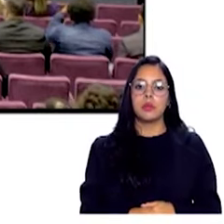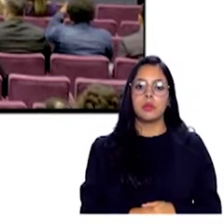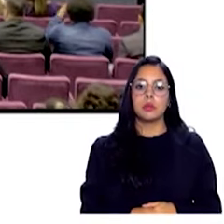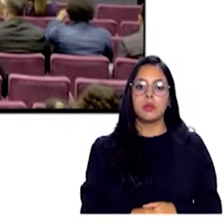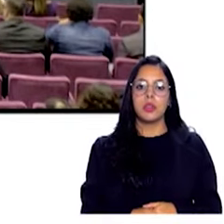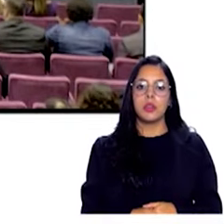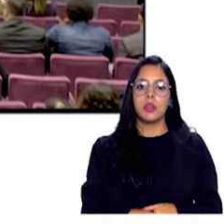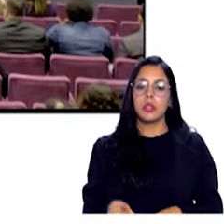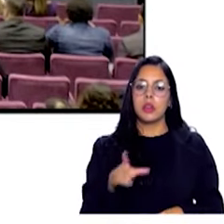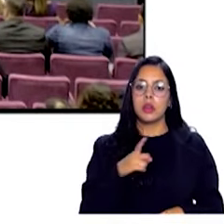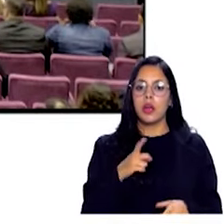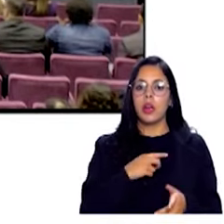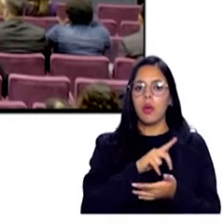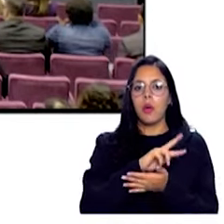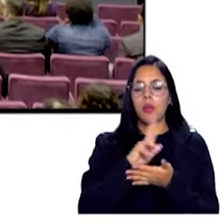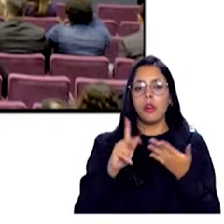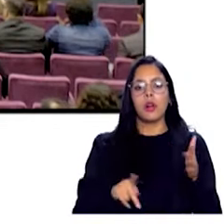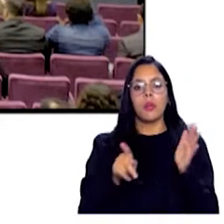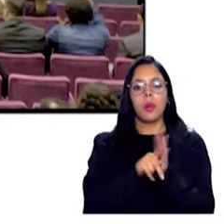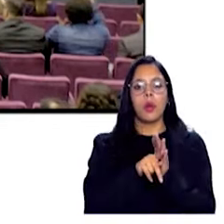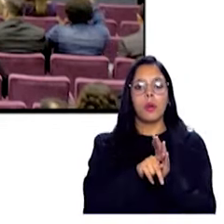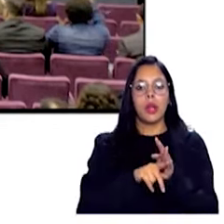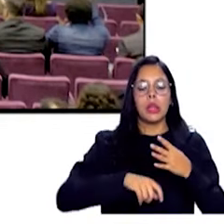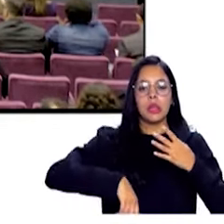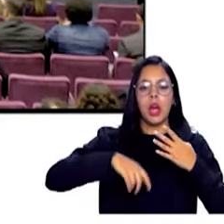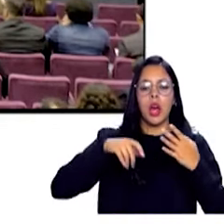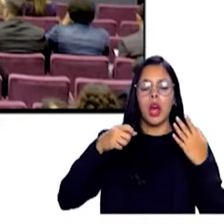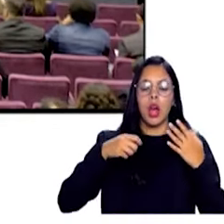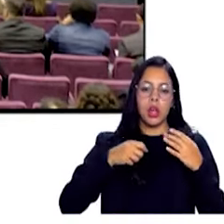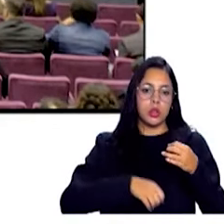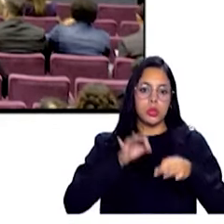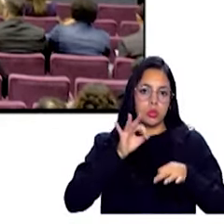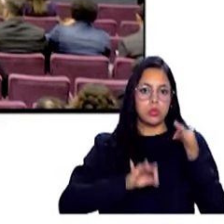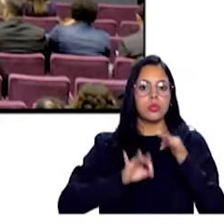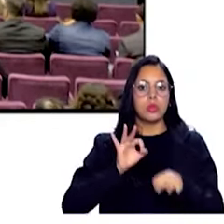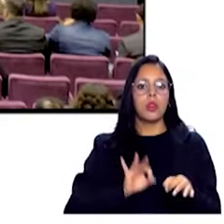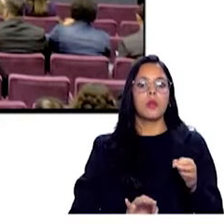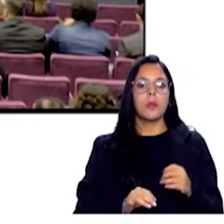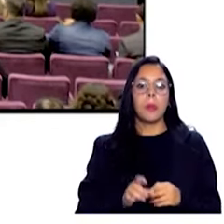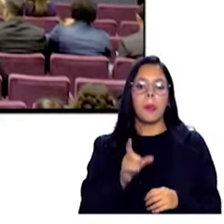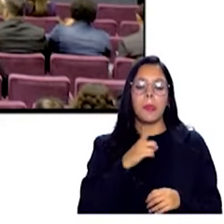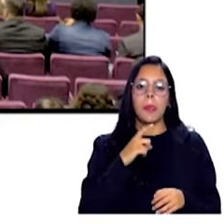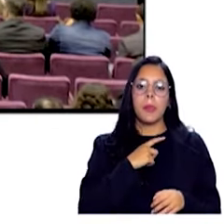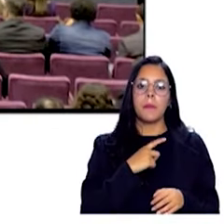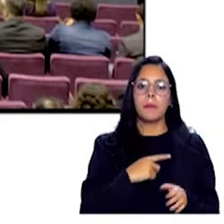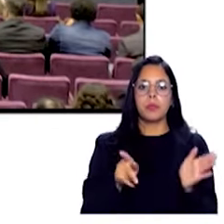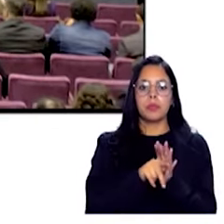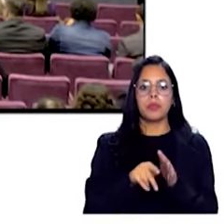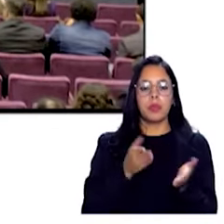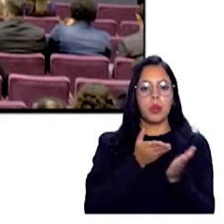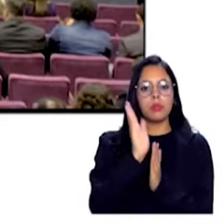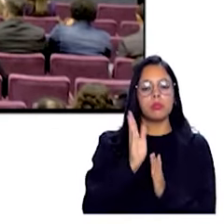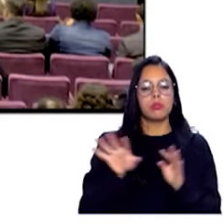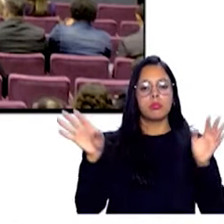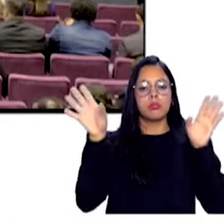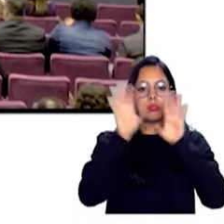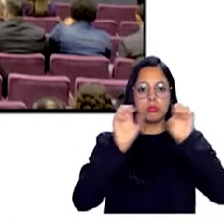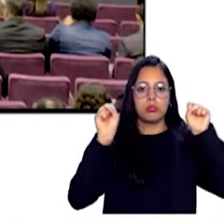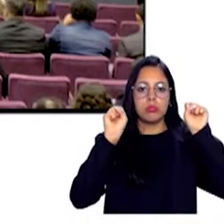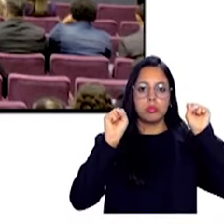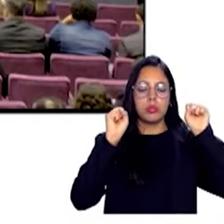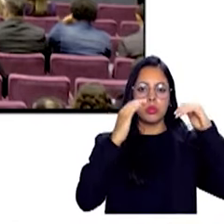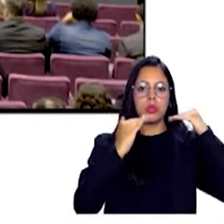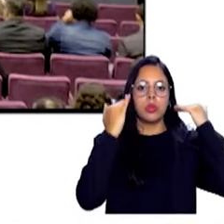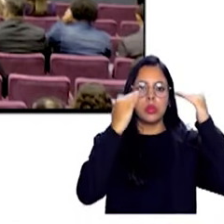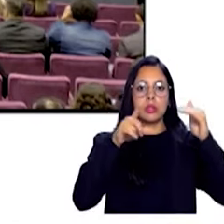jurisdicciones enant al funcionamiento propio del tribunal Supremo Se integra por 80 magistrados divididos